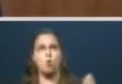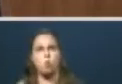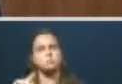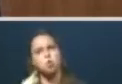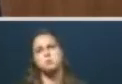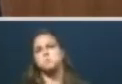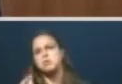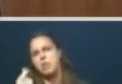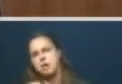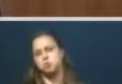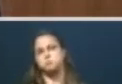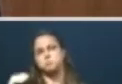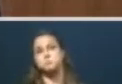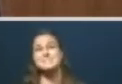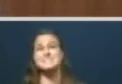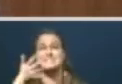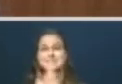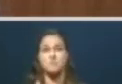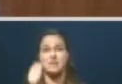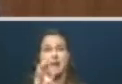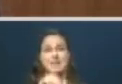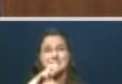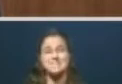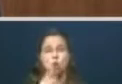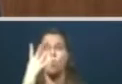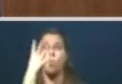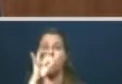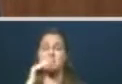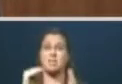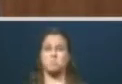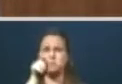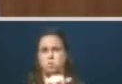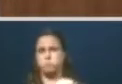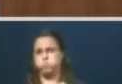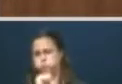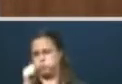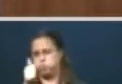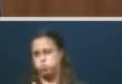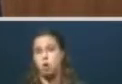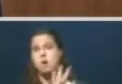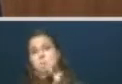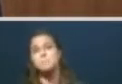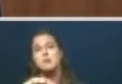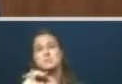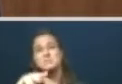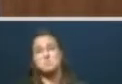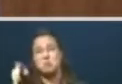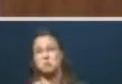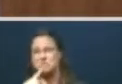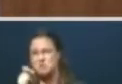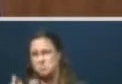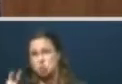supuesto que en castilla y león' 40.000 parados de larga duración y personas en situación de dificultad que con la normativa anterior